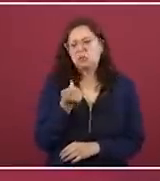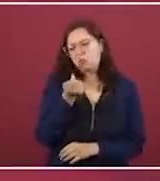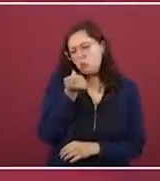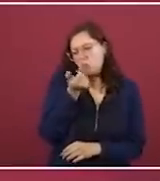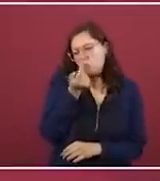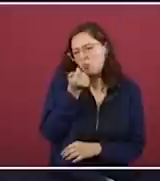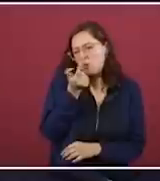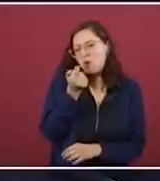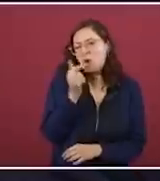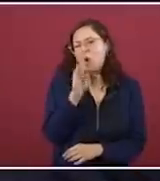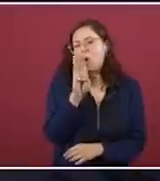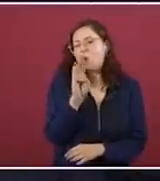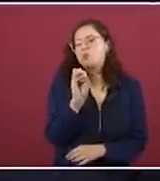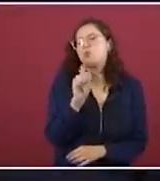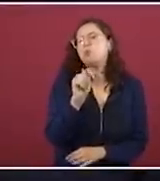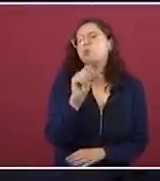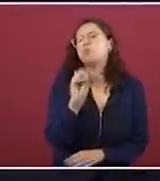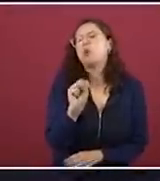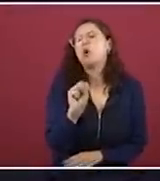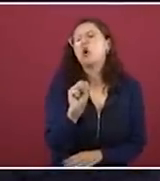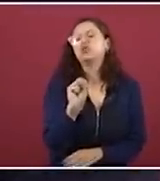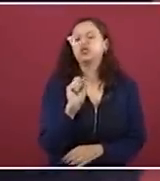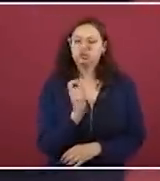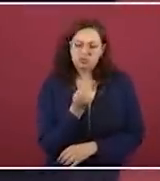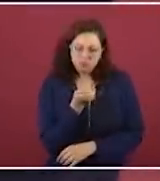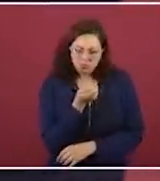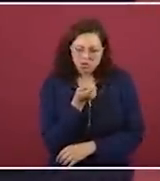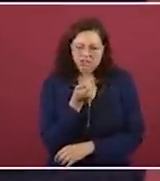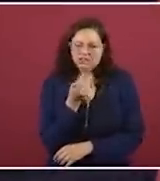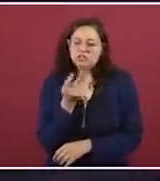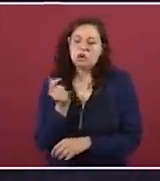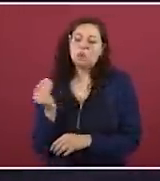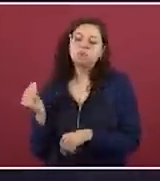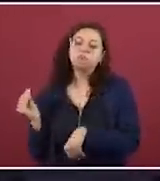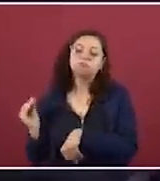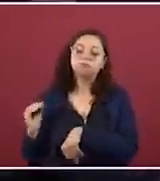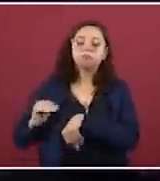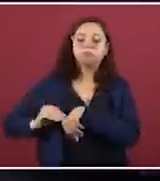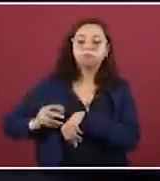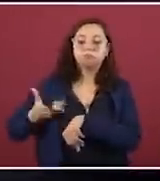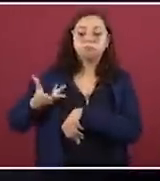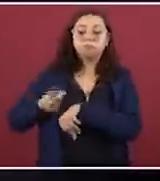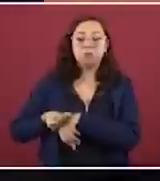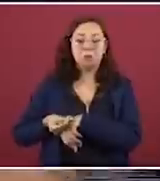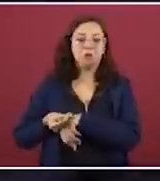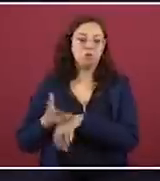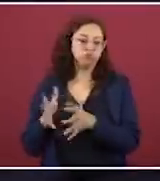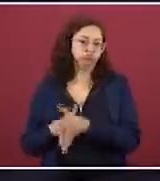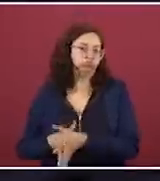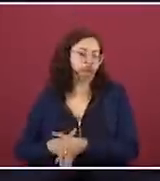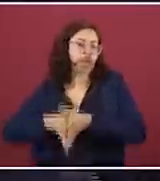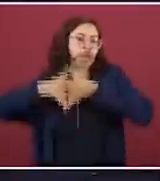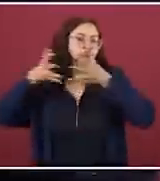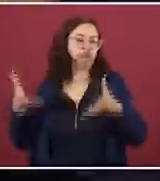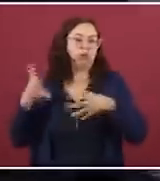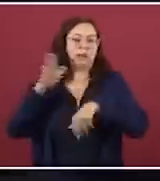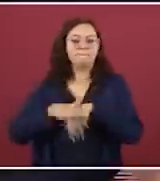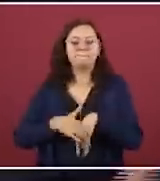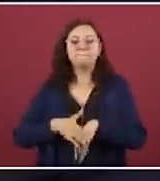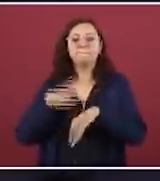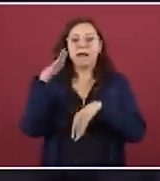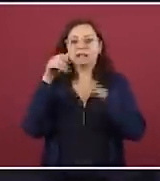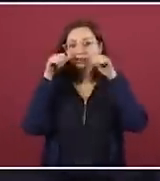poquito, hombre, un poquito, te van a ver más, sobre todo en